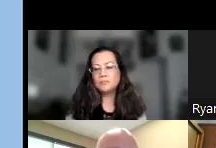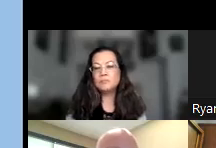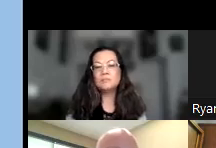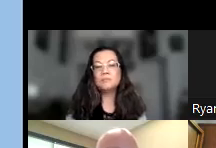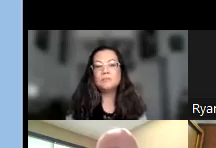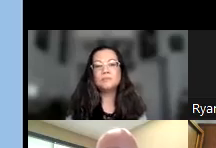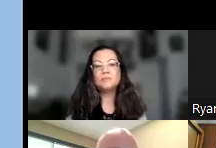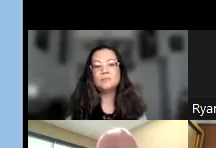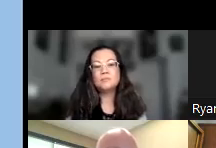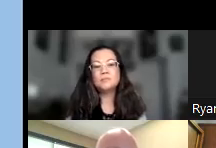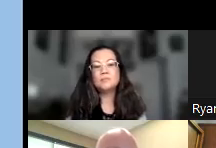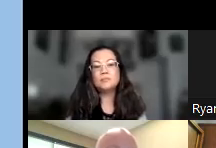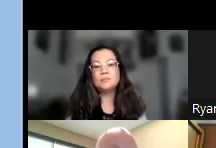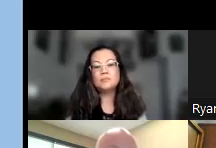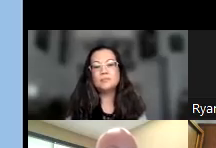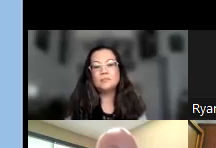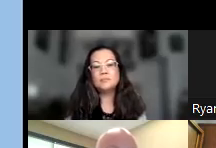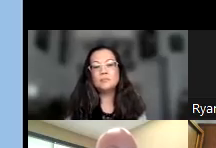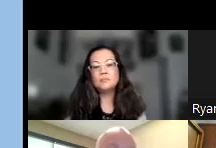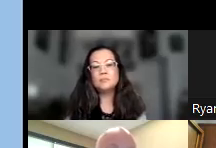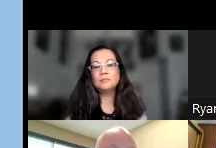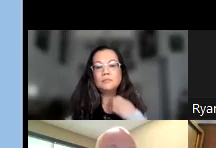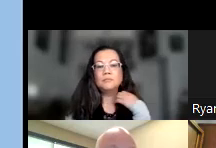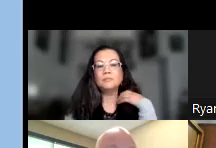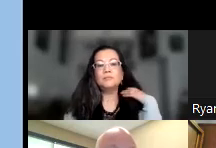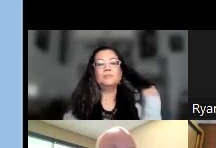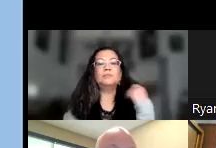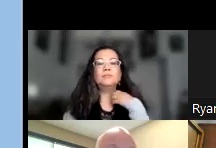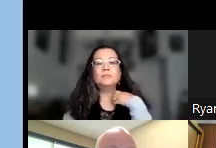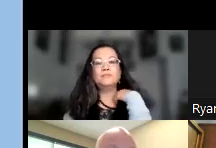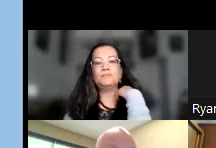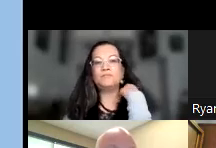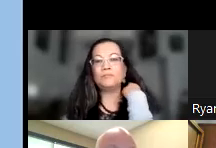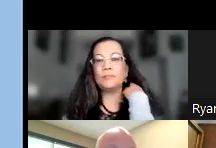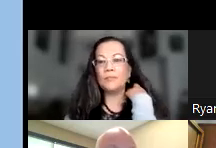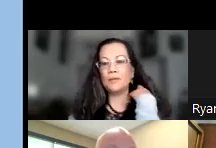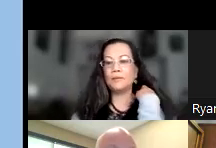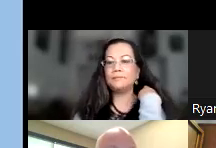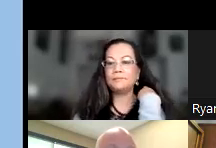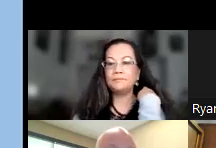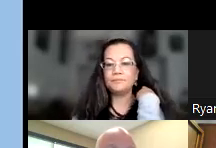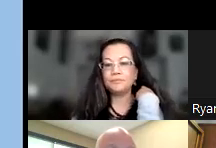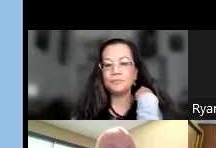Y esto es algo muy importante, los servicios